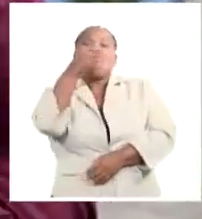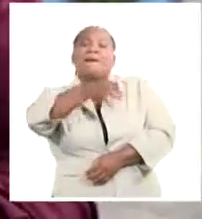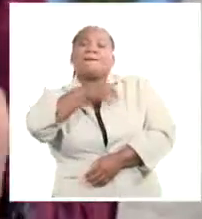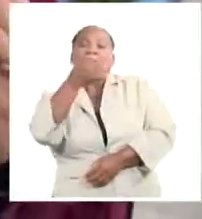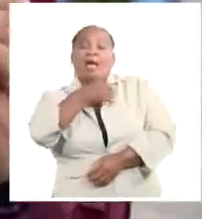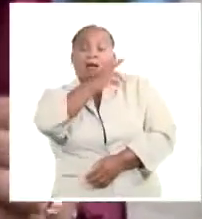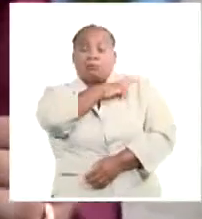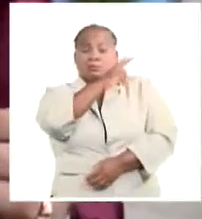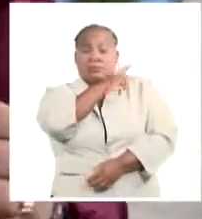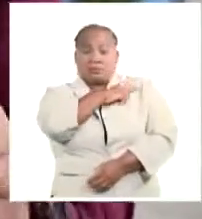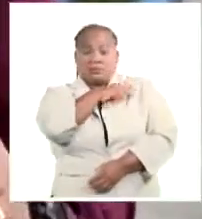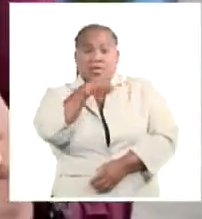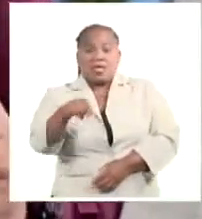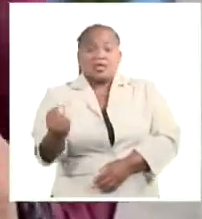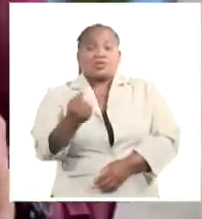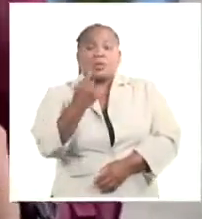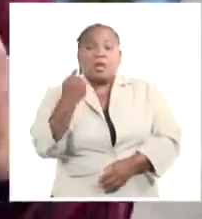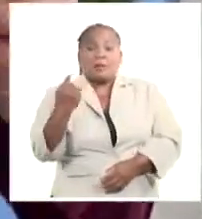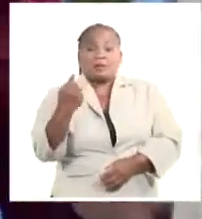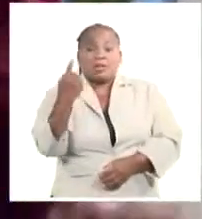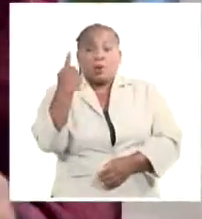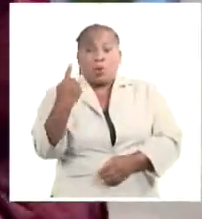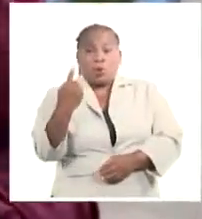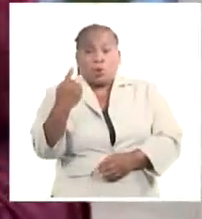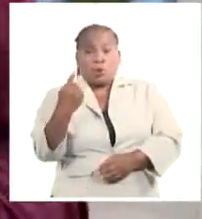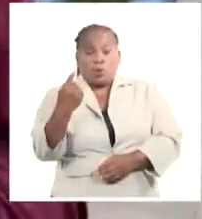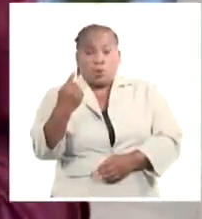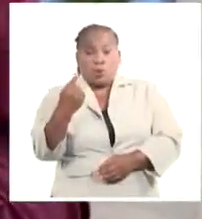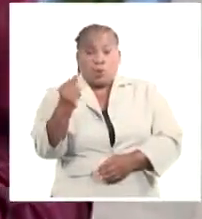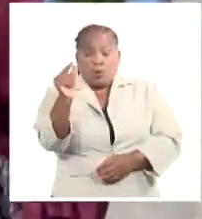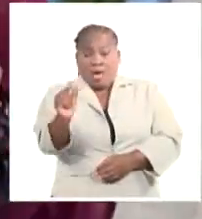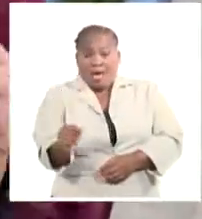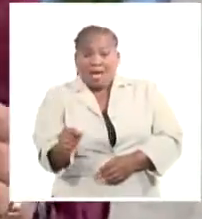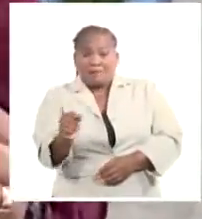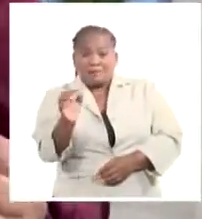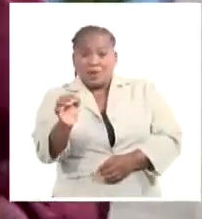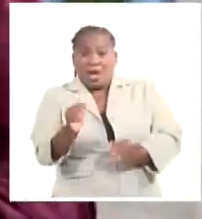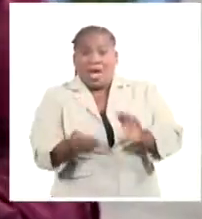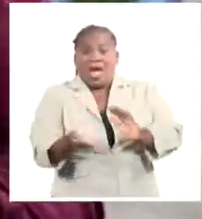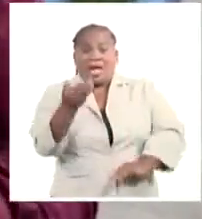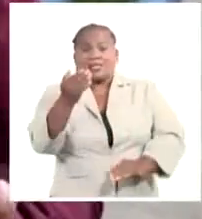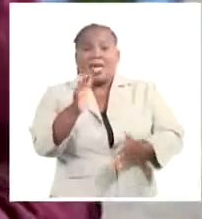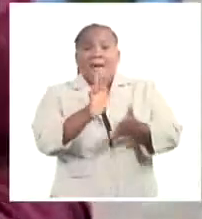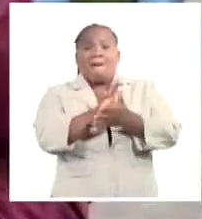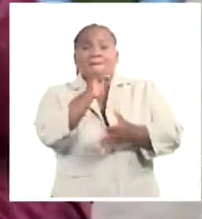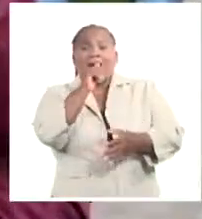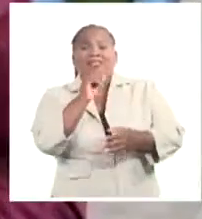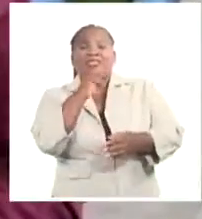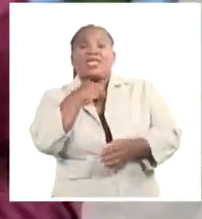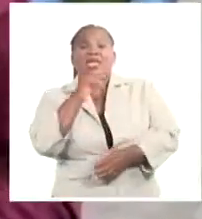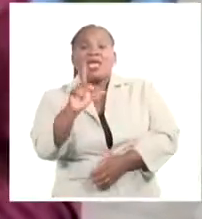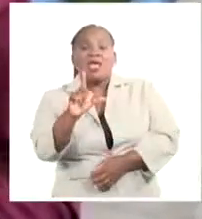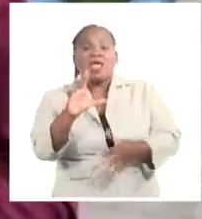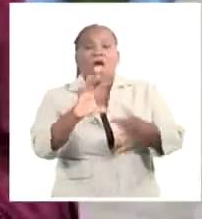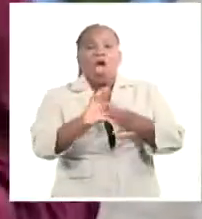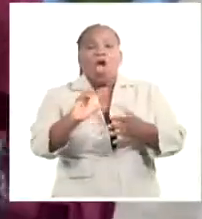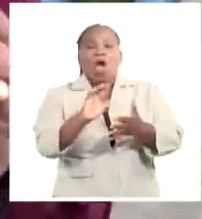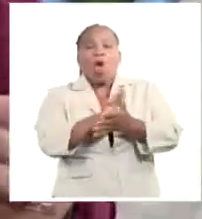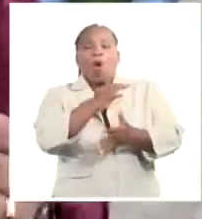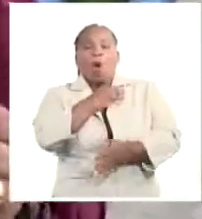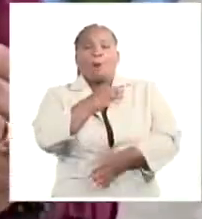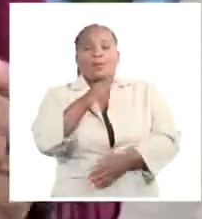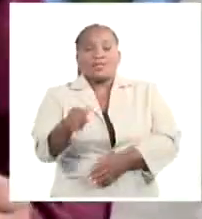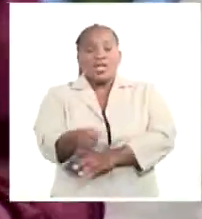que hay solamente una alta con respecto a lo que se informó en el congresillo técnico. Magdiel Gómez, que estuvo en la preselección nacional de